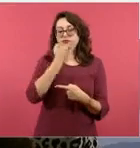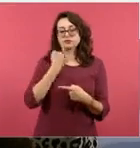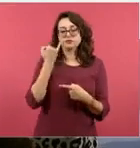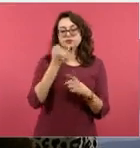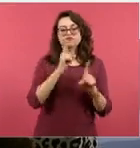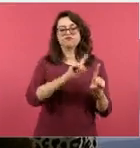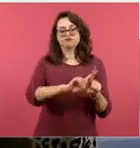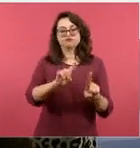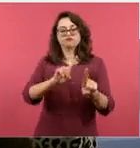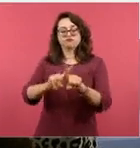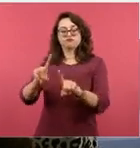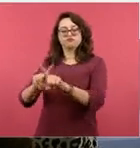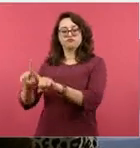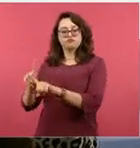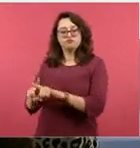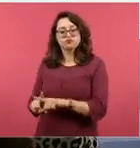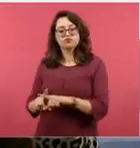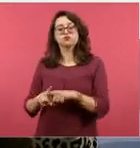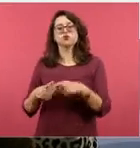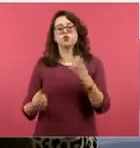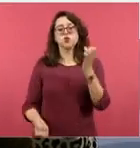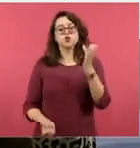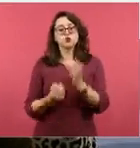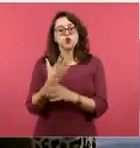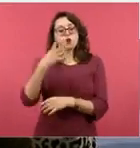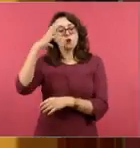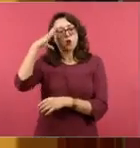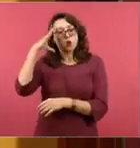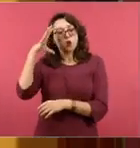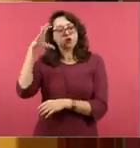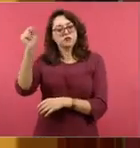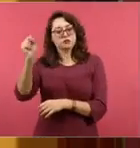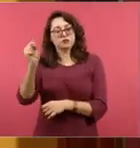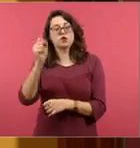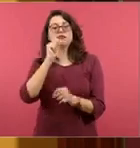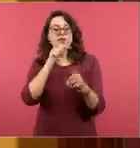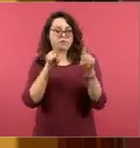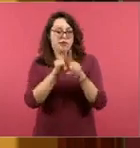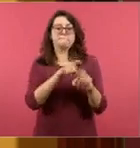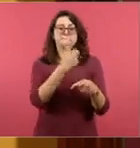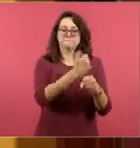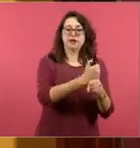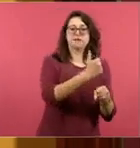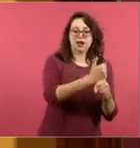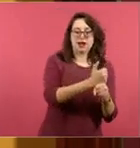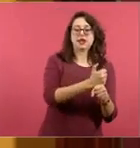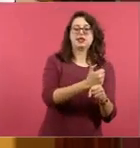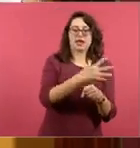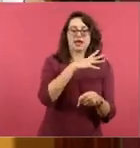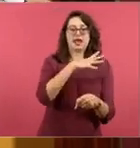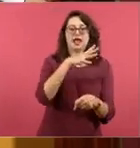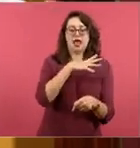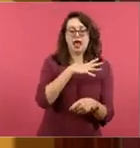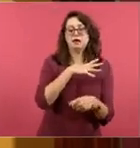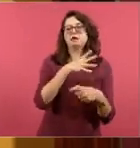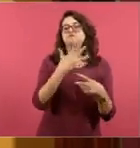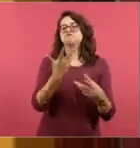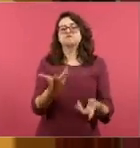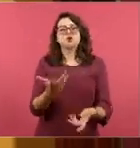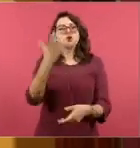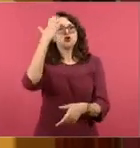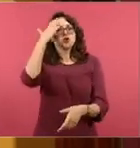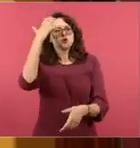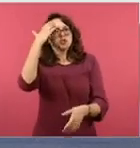es un concepto desarrollado también en la familia de primaria, y aquí podemos encontrar diferentes áreas de conocimiento